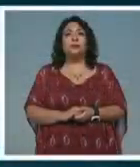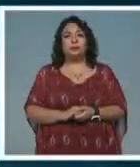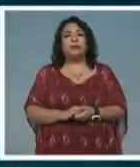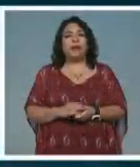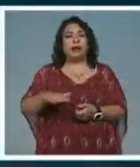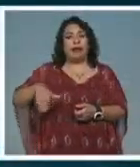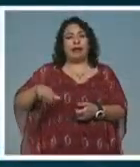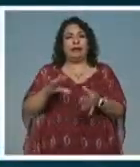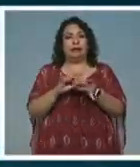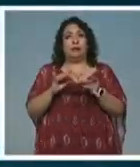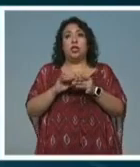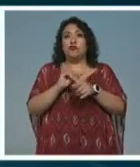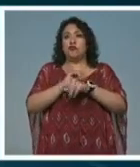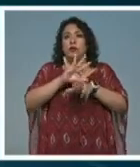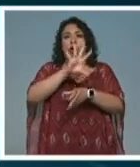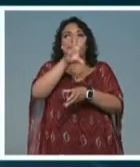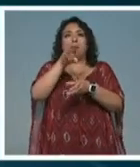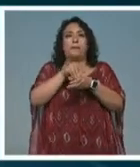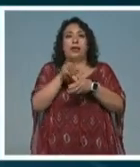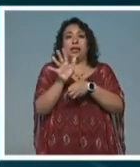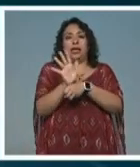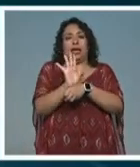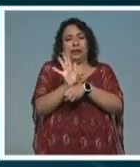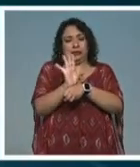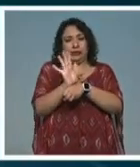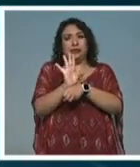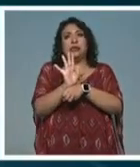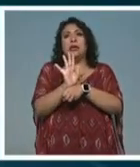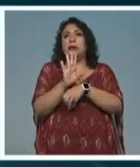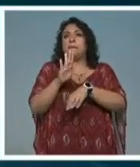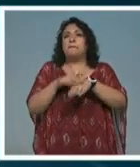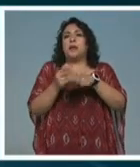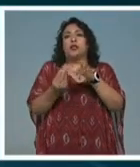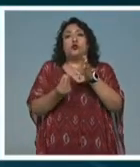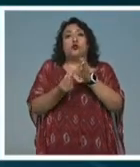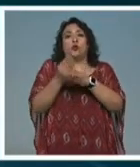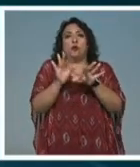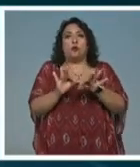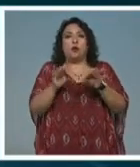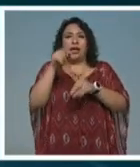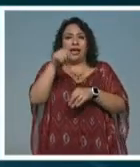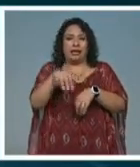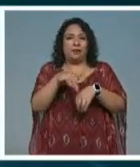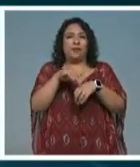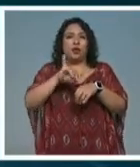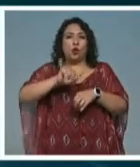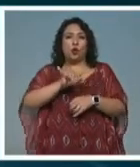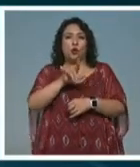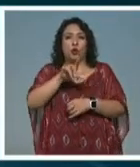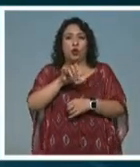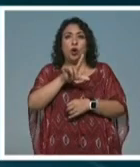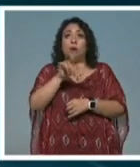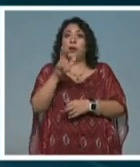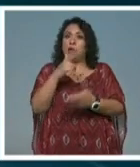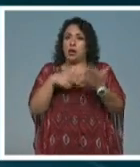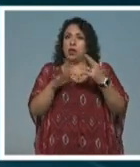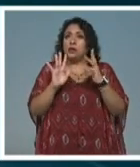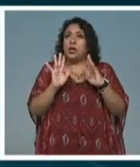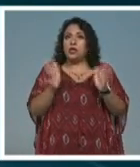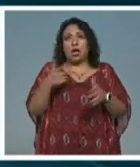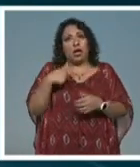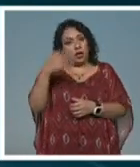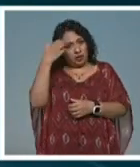Ya les decíamos que tenemos toda la información del séptimo arte. Lo más relevante está aquí en vivo con Julio López, que está de regreso,